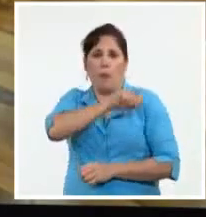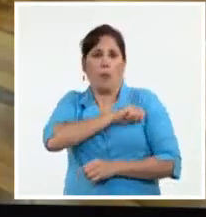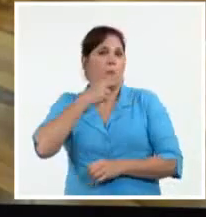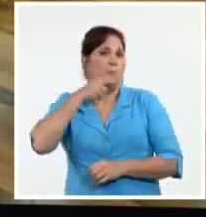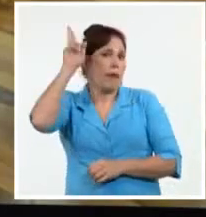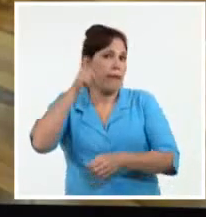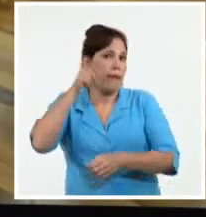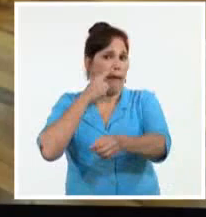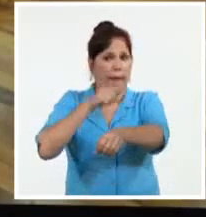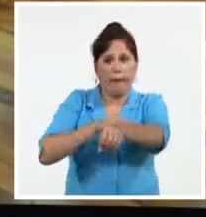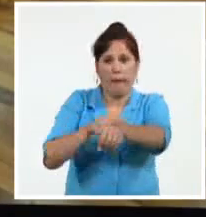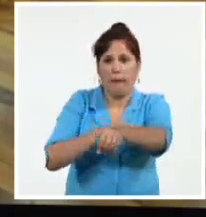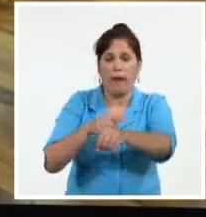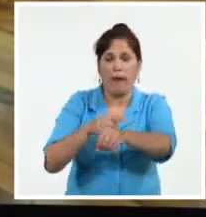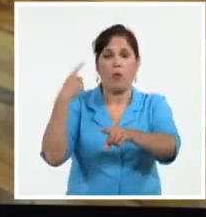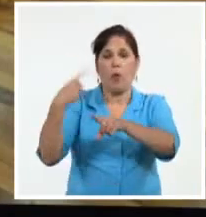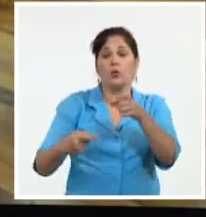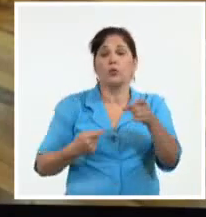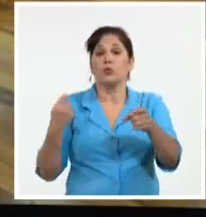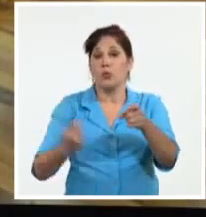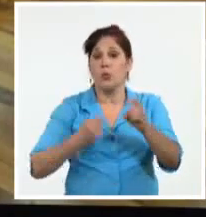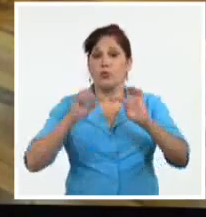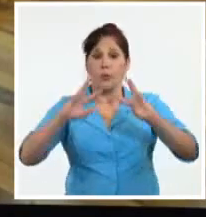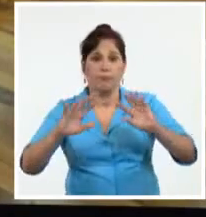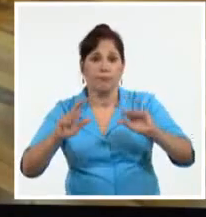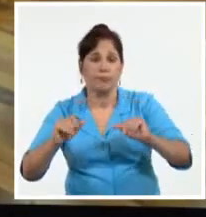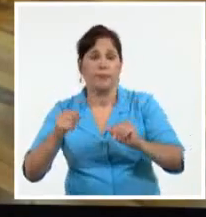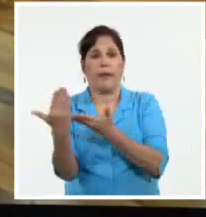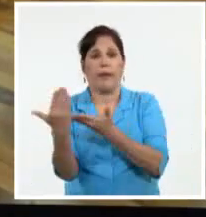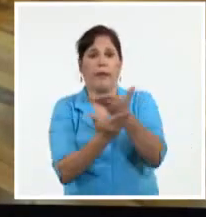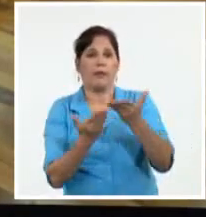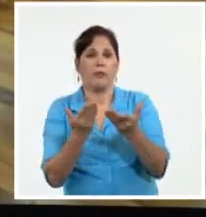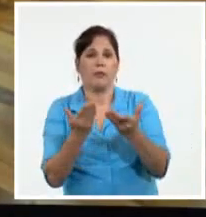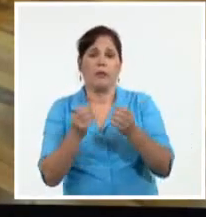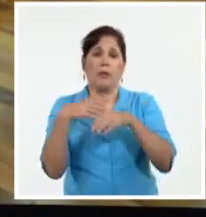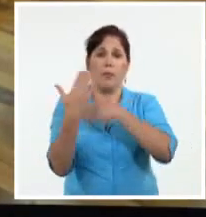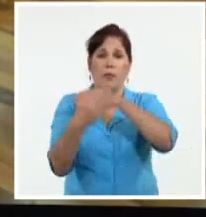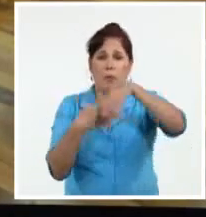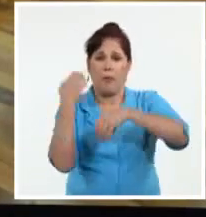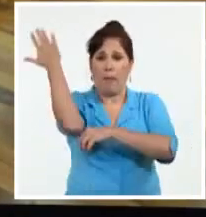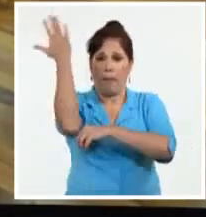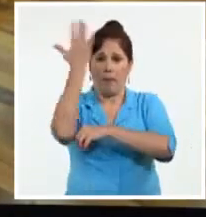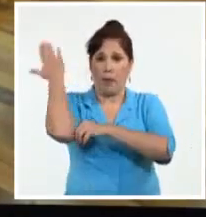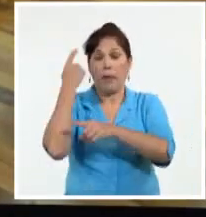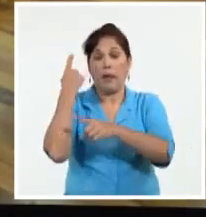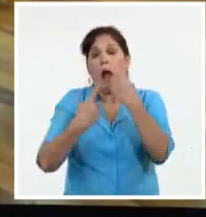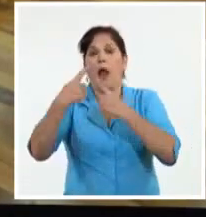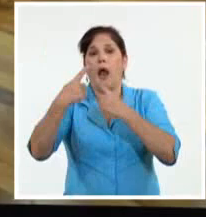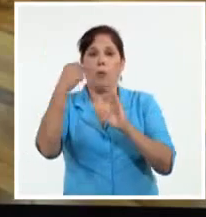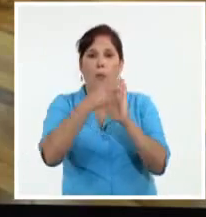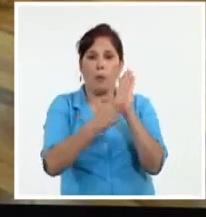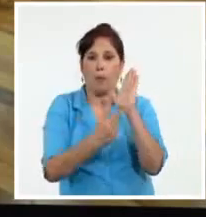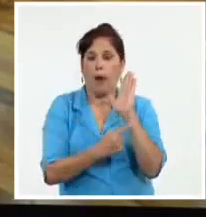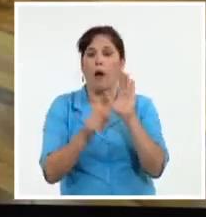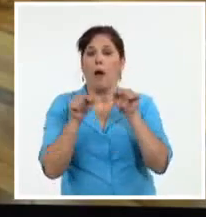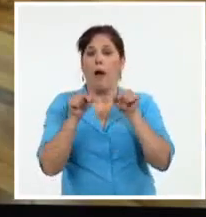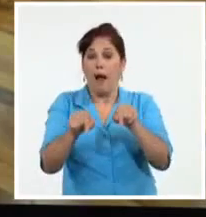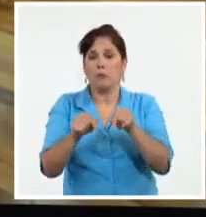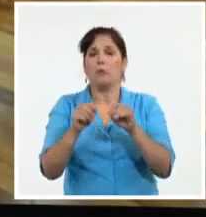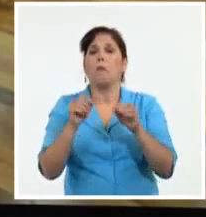indígenas, afrodescendientes, lucha contra la corrupción, gestión de desastres, apenas algunos de los temas en los que se